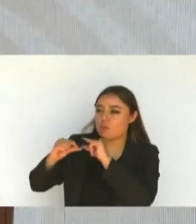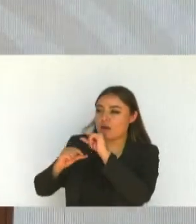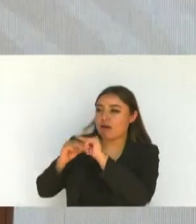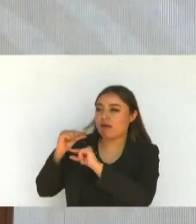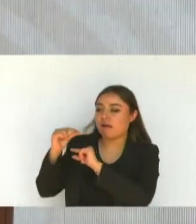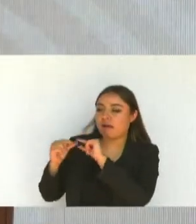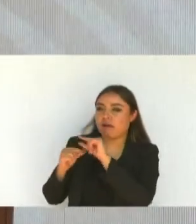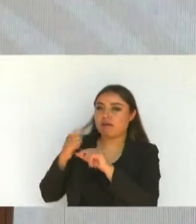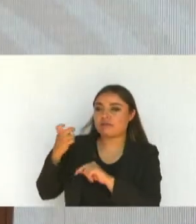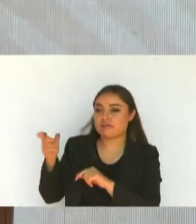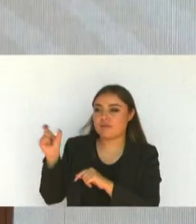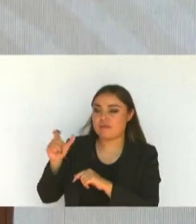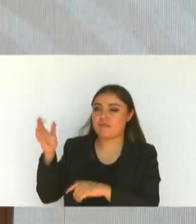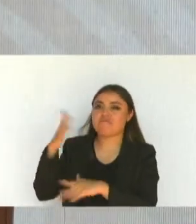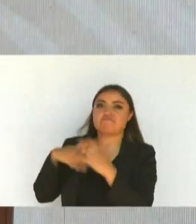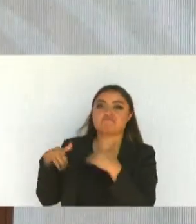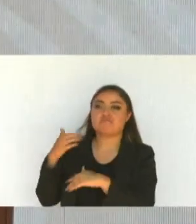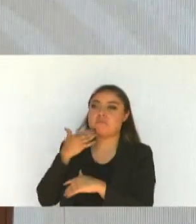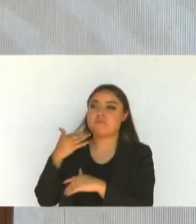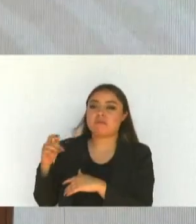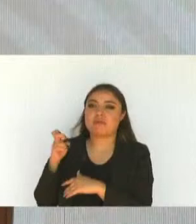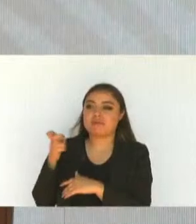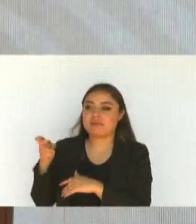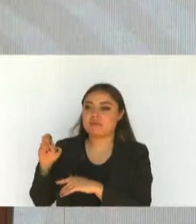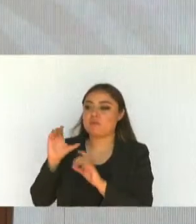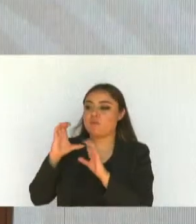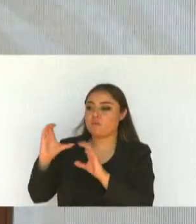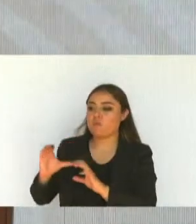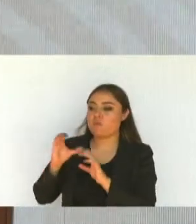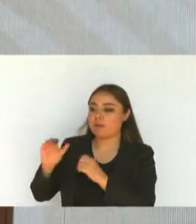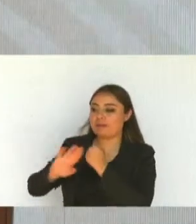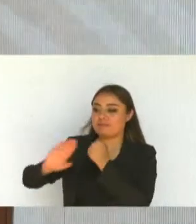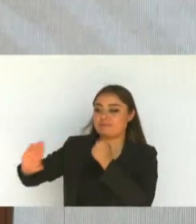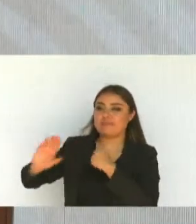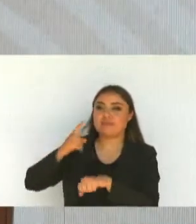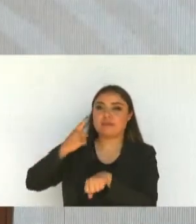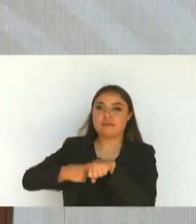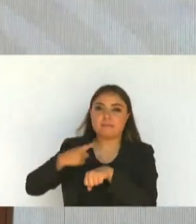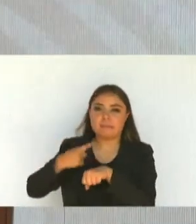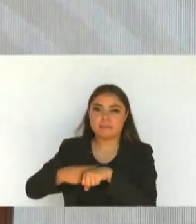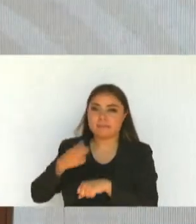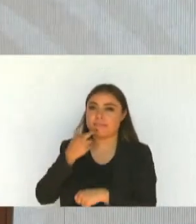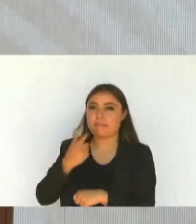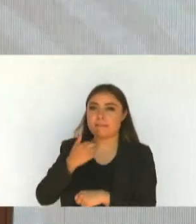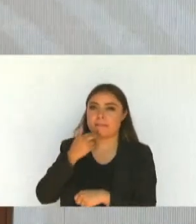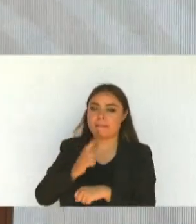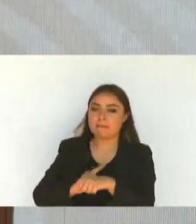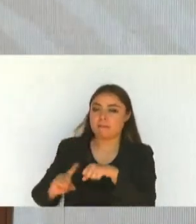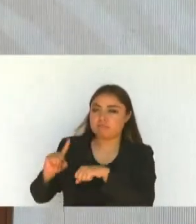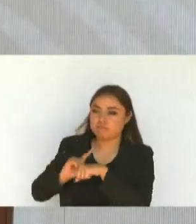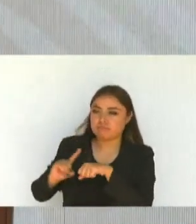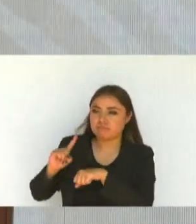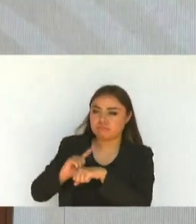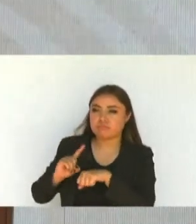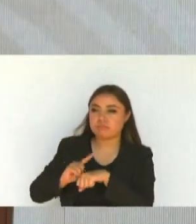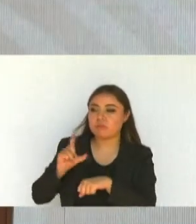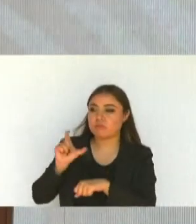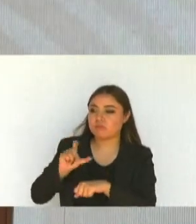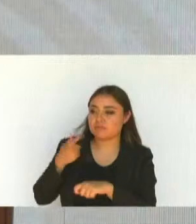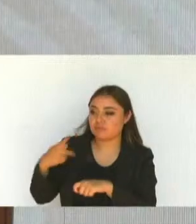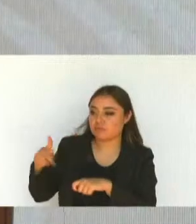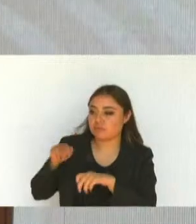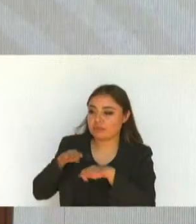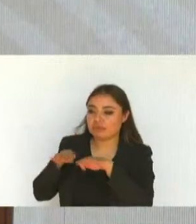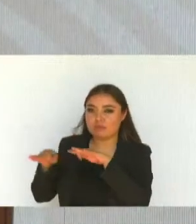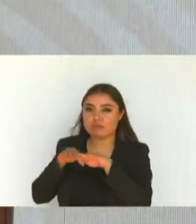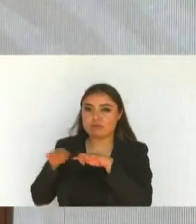aplicación exitosa de protocolos de prevención de enfermedades hasta la mejora continua en los índices de seguridad en el trabajo y